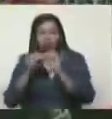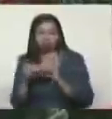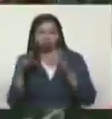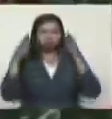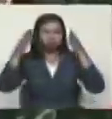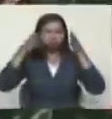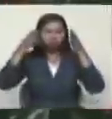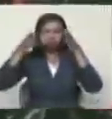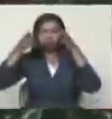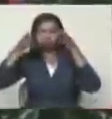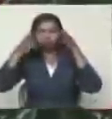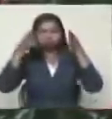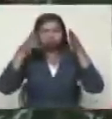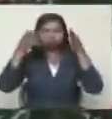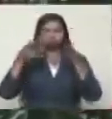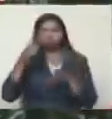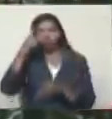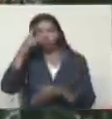profesional.